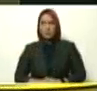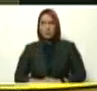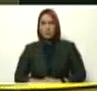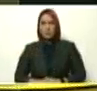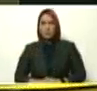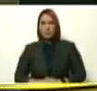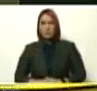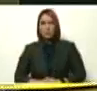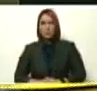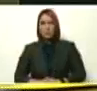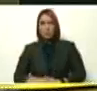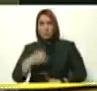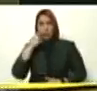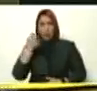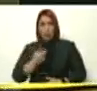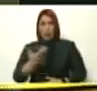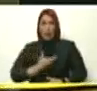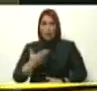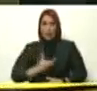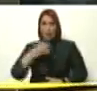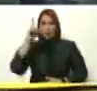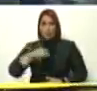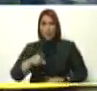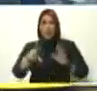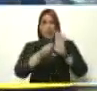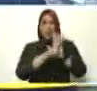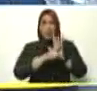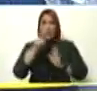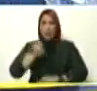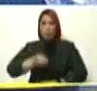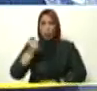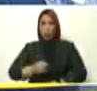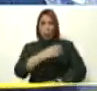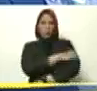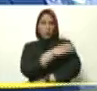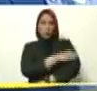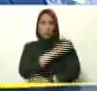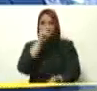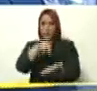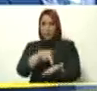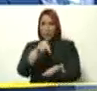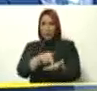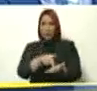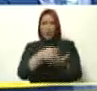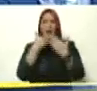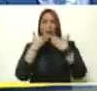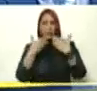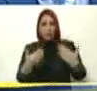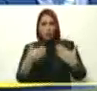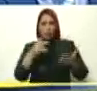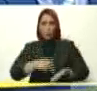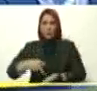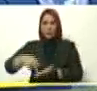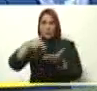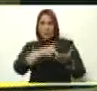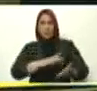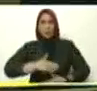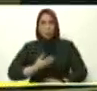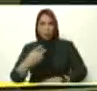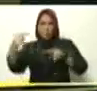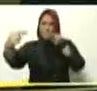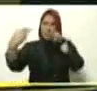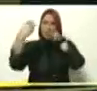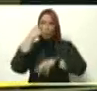Señores alcaldes y legisladores de la oposición presentes, les agradezco mucho su presencia para poder vernos los